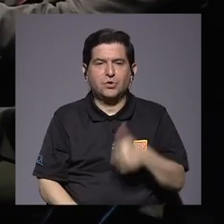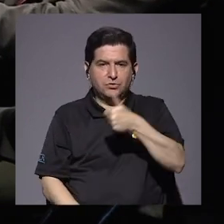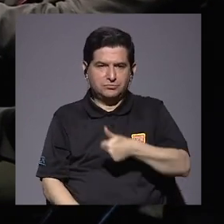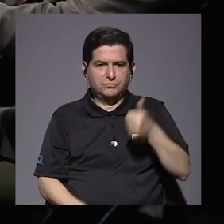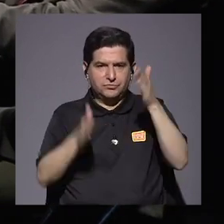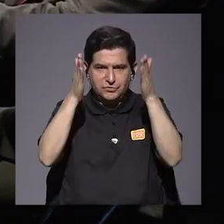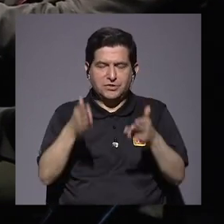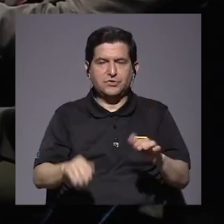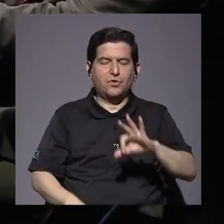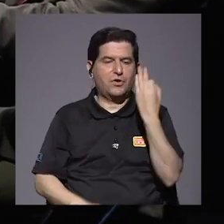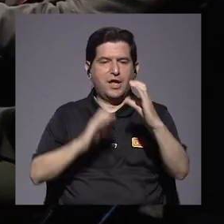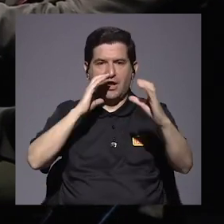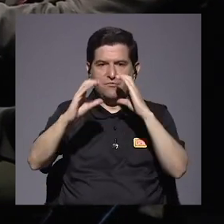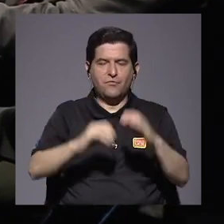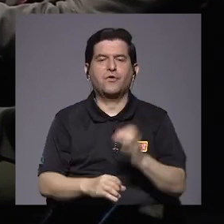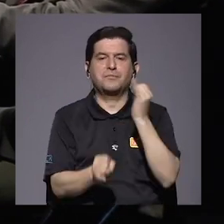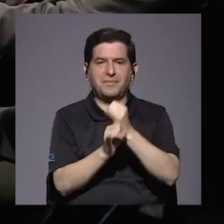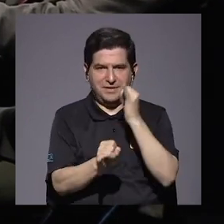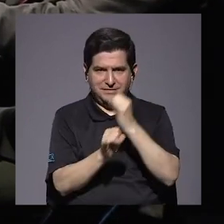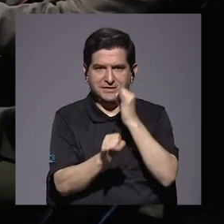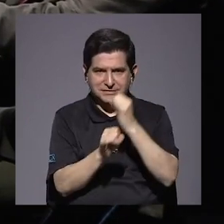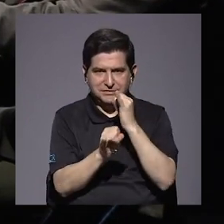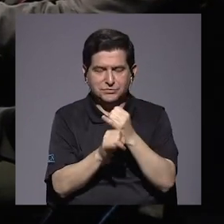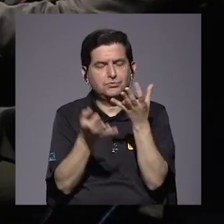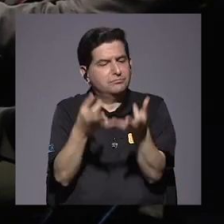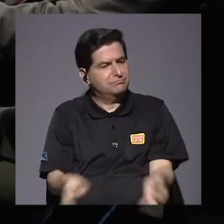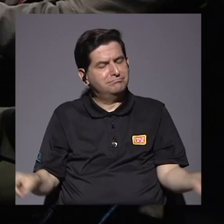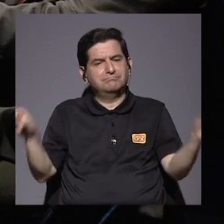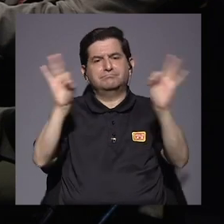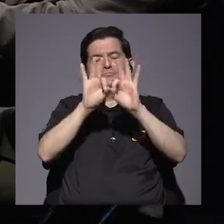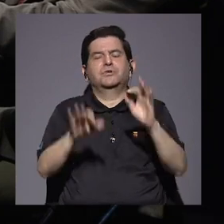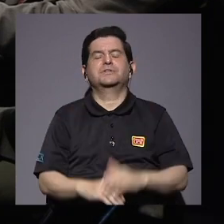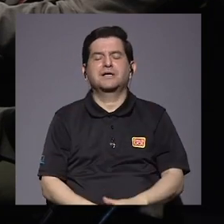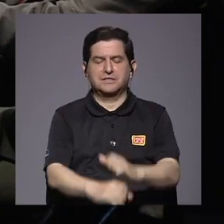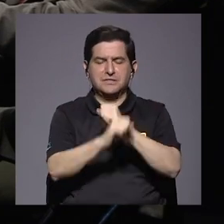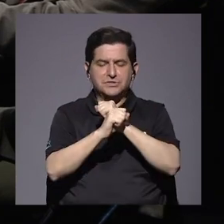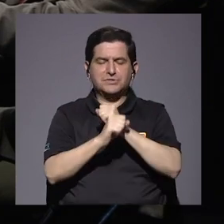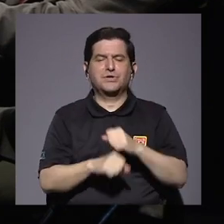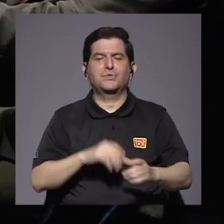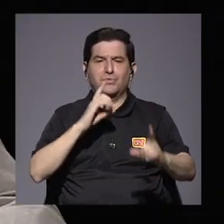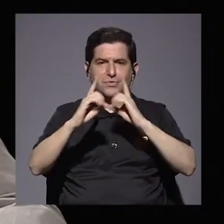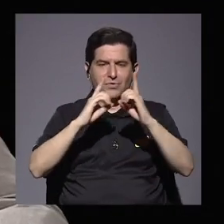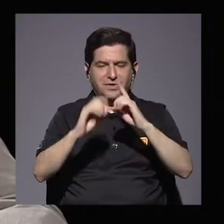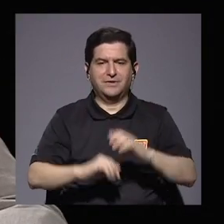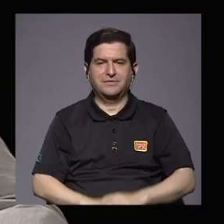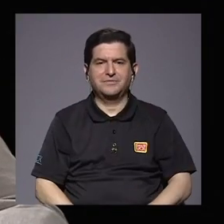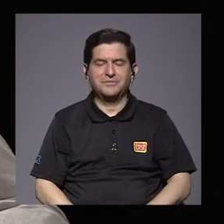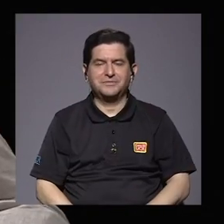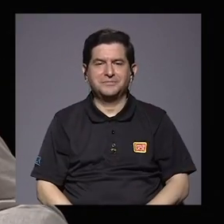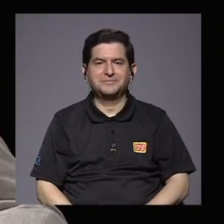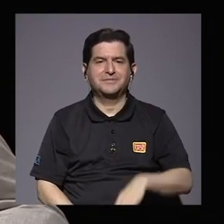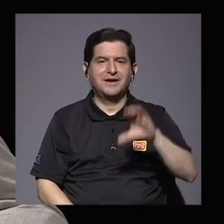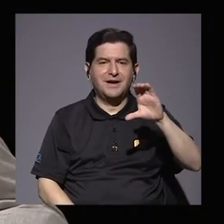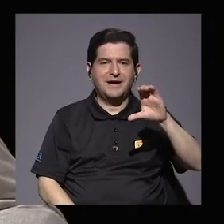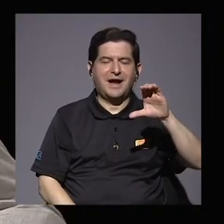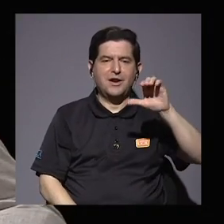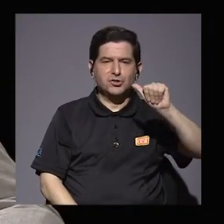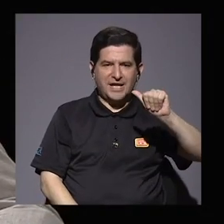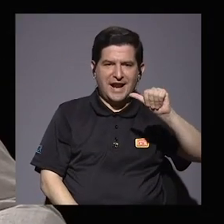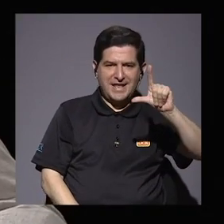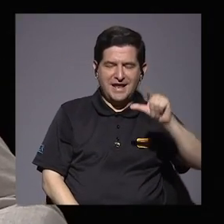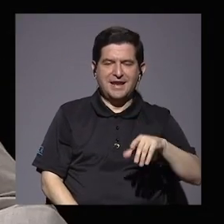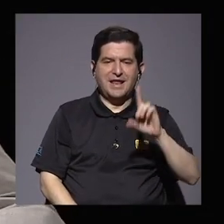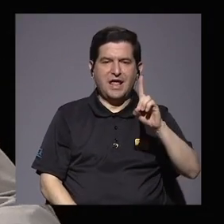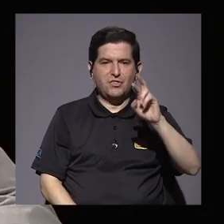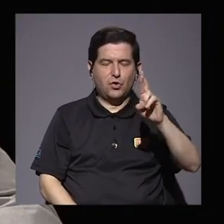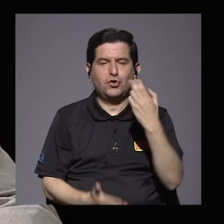del rector en los medios de comunicación de la institución es fundamental para garantizar ese diálogo. Sí, lo creo. Don Carlos Araya